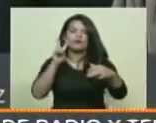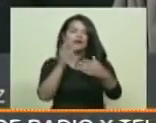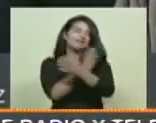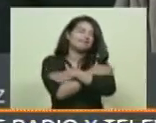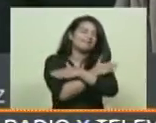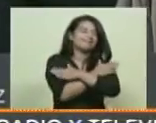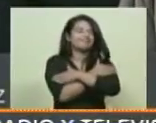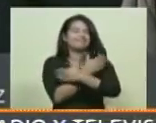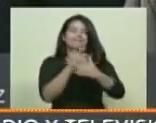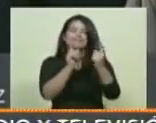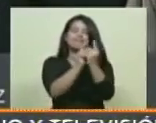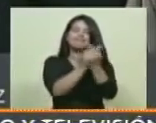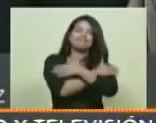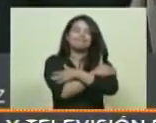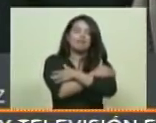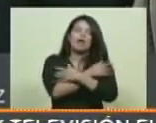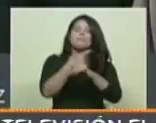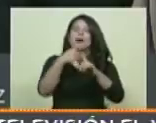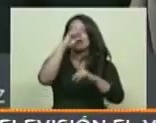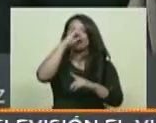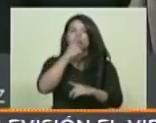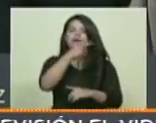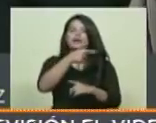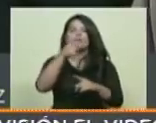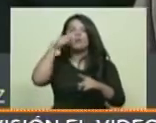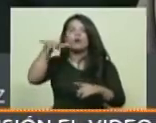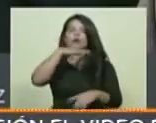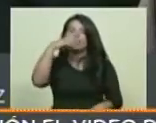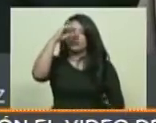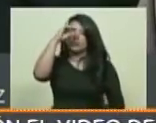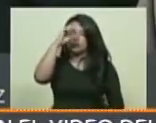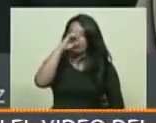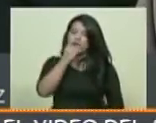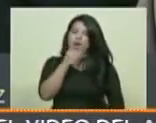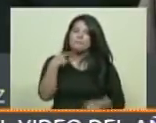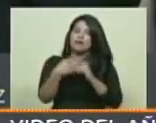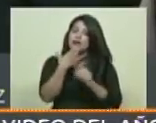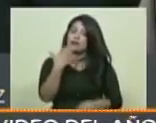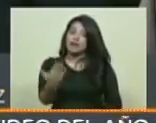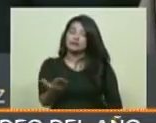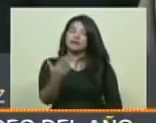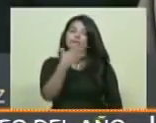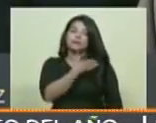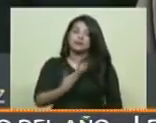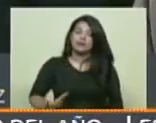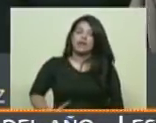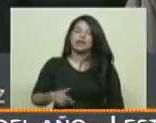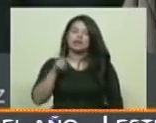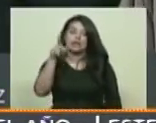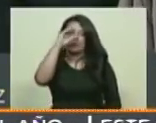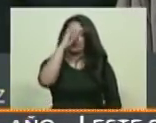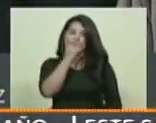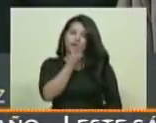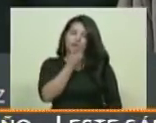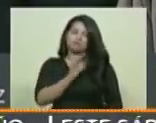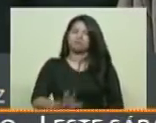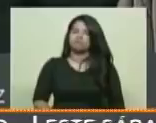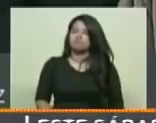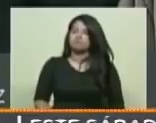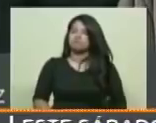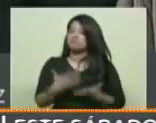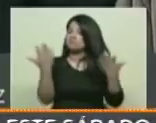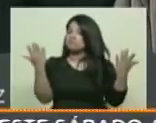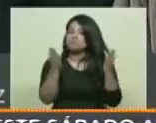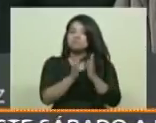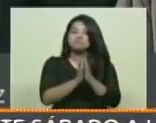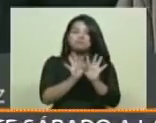Santo Domingo, con el pueblo dominicano, y agradeciendo como siempre al presidente Danilo Medina. Así que, bueno, esa rueda